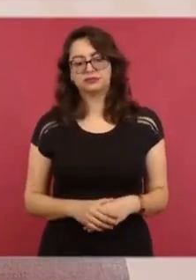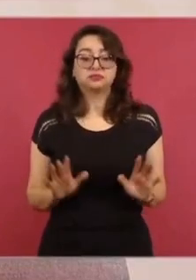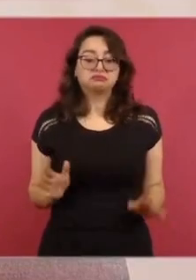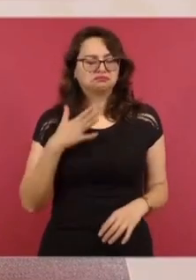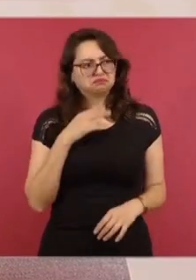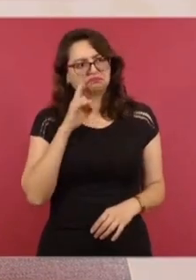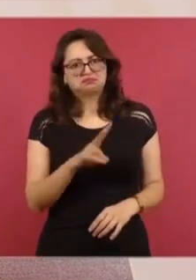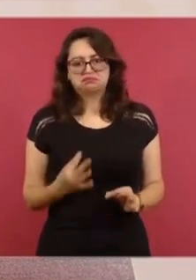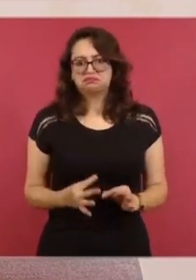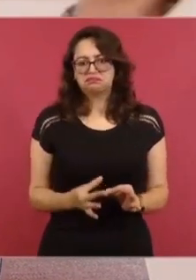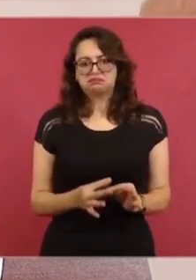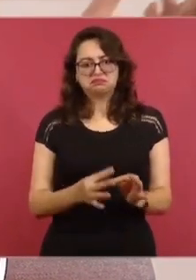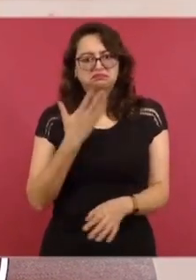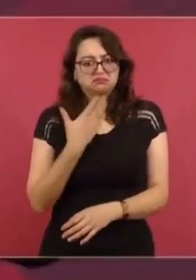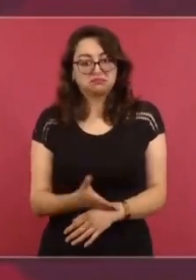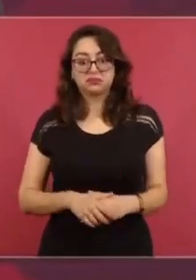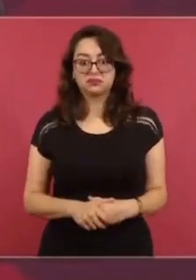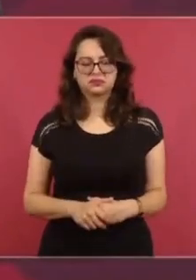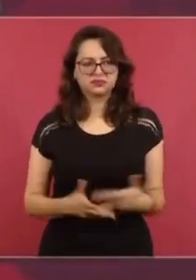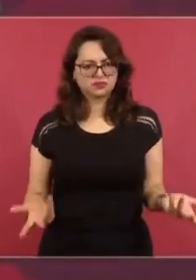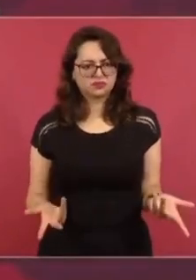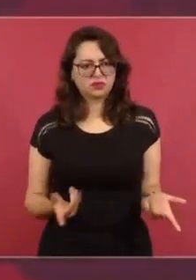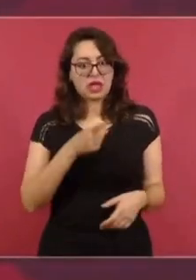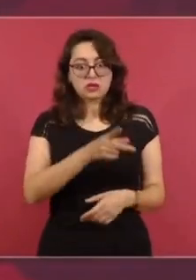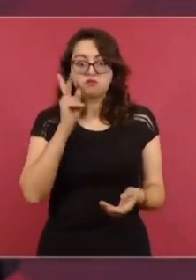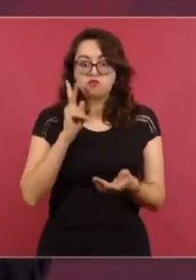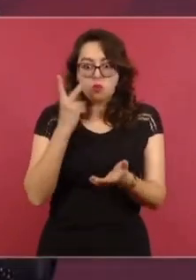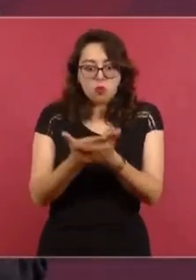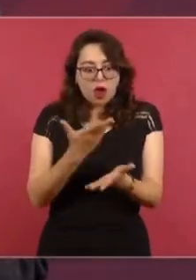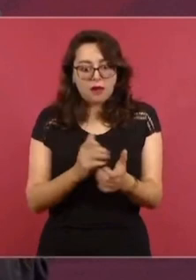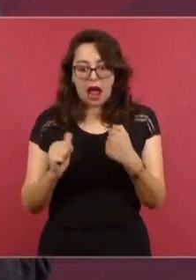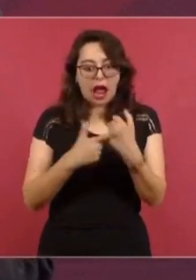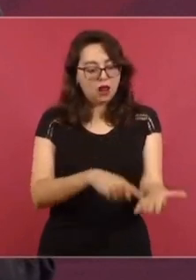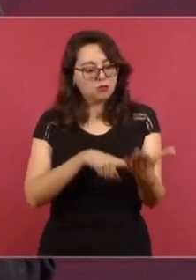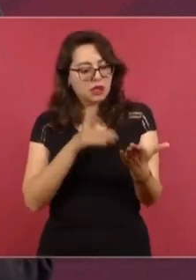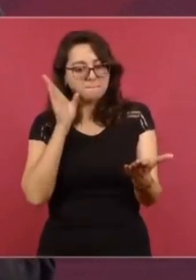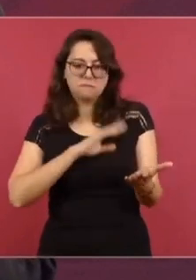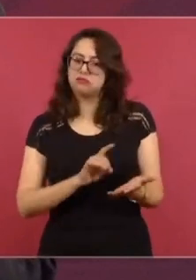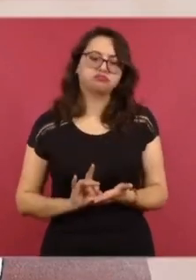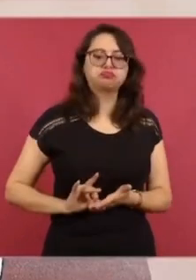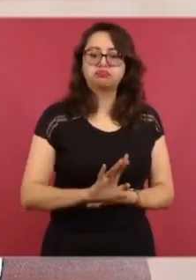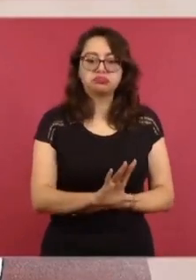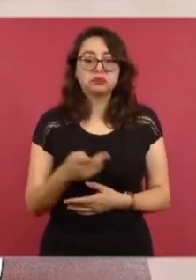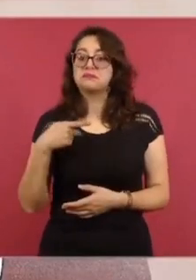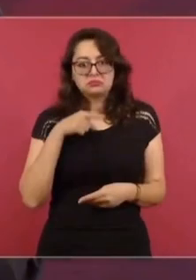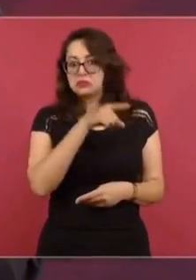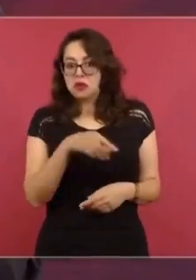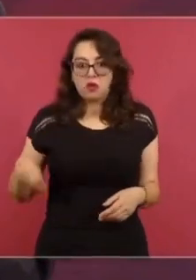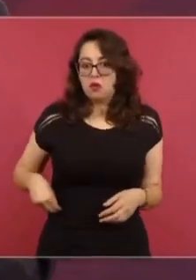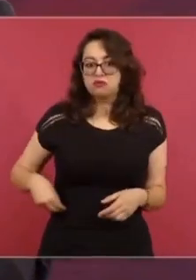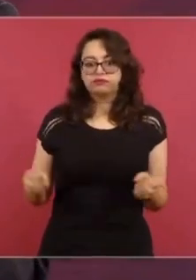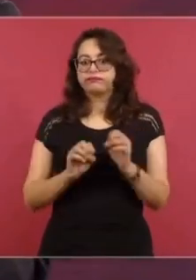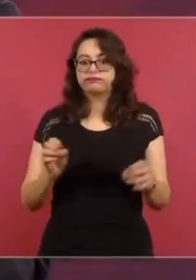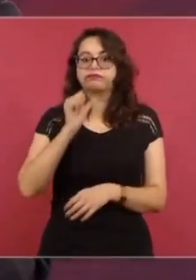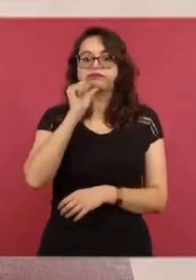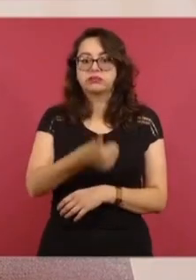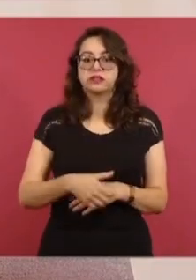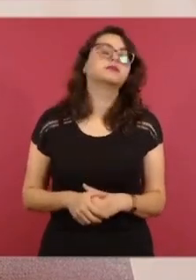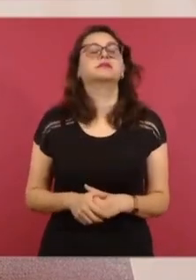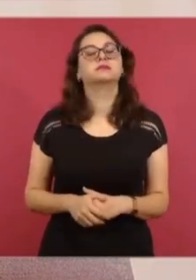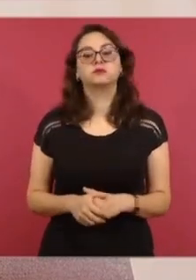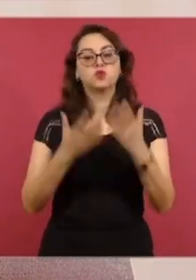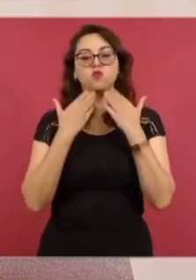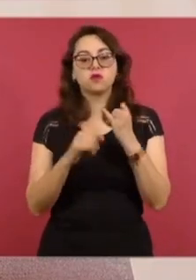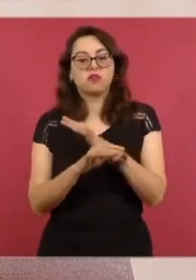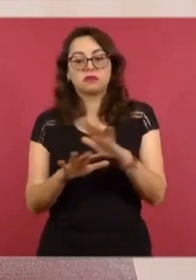desde mi punto de vista. Si no, pues yo ya tendría todos los elementos. Ahora ya no se oculta nada. No tengo ningún informe